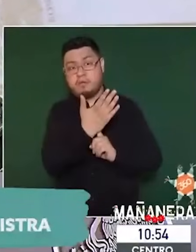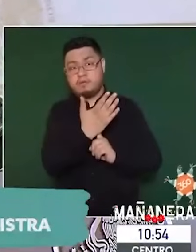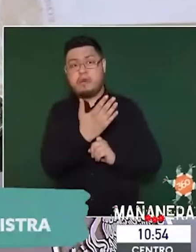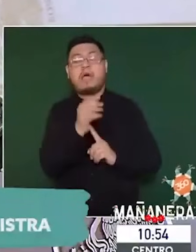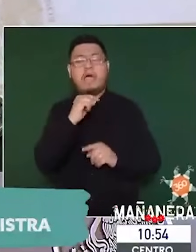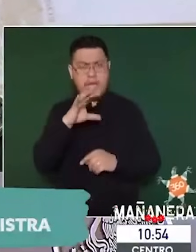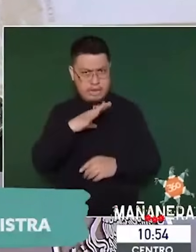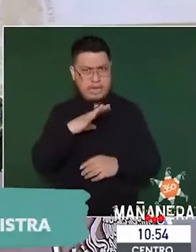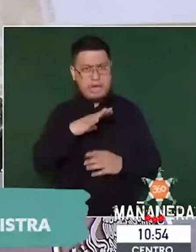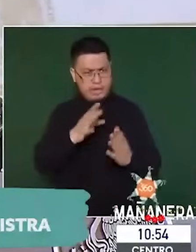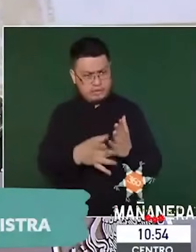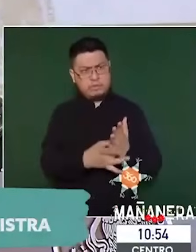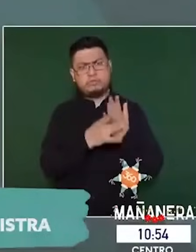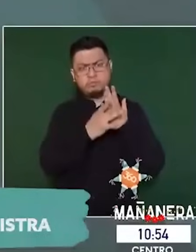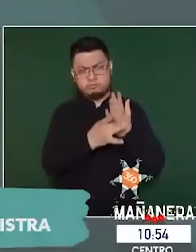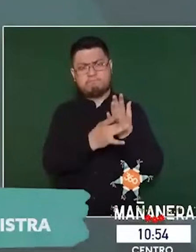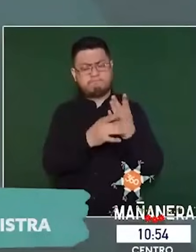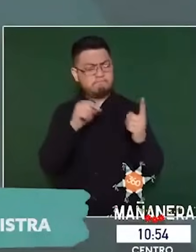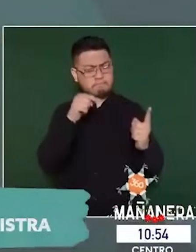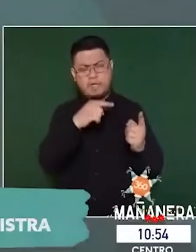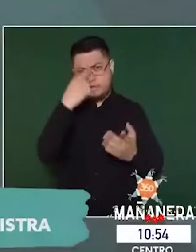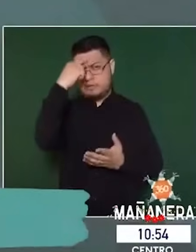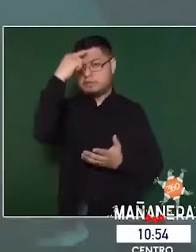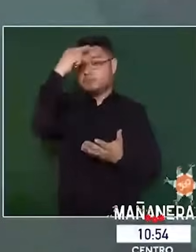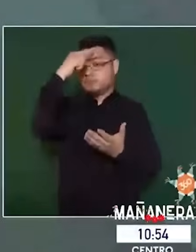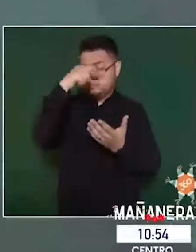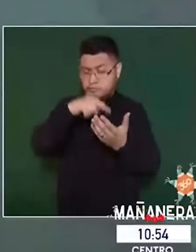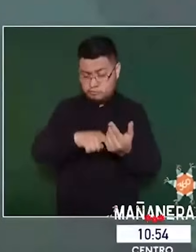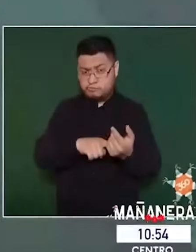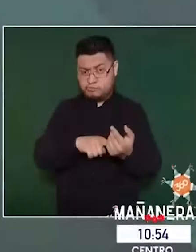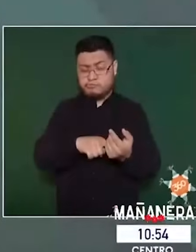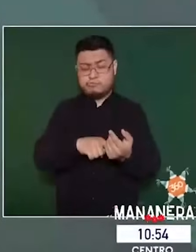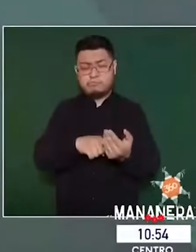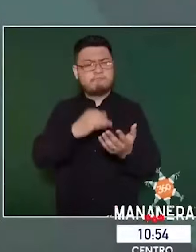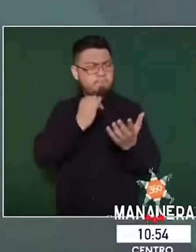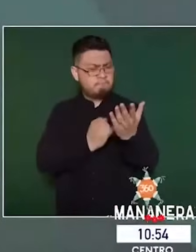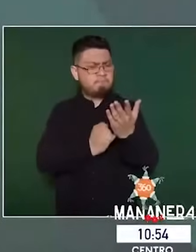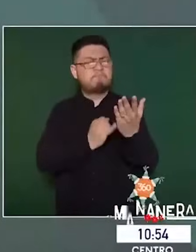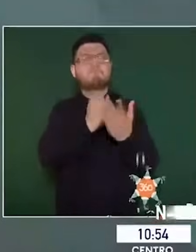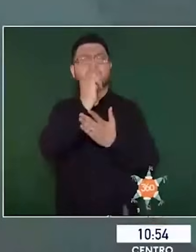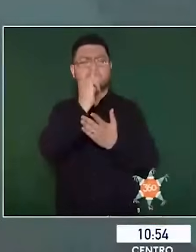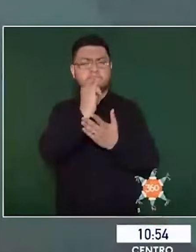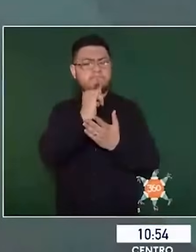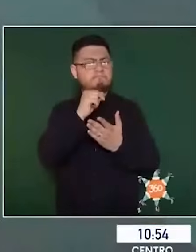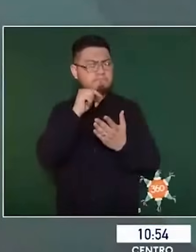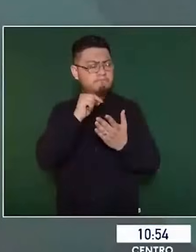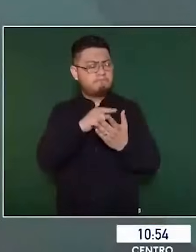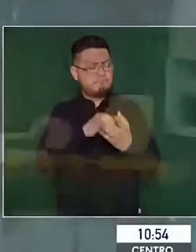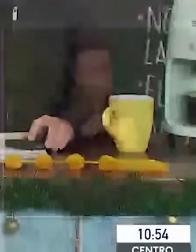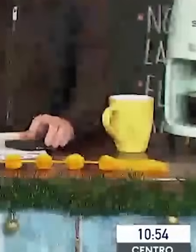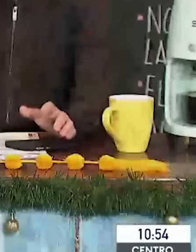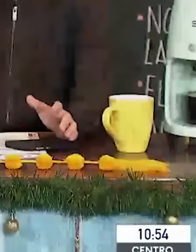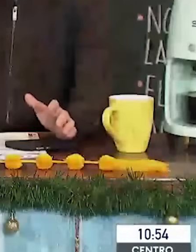hechos que tiene convicciones, que tiene principios, que tiene ideales.